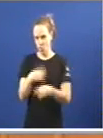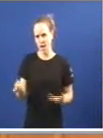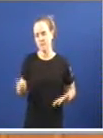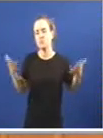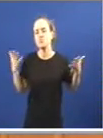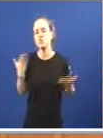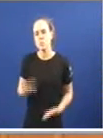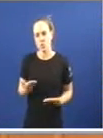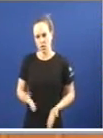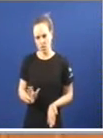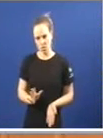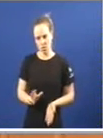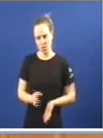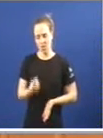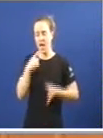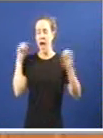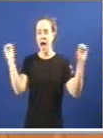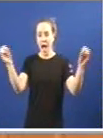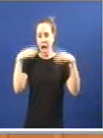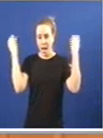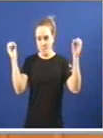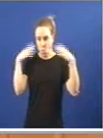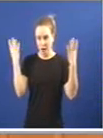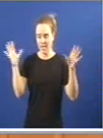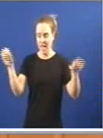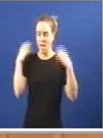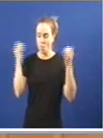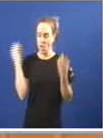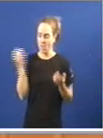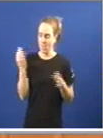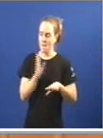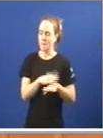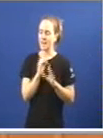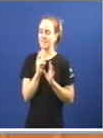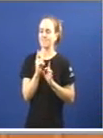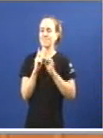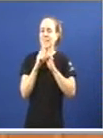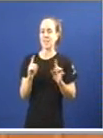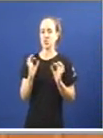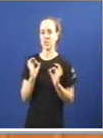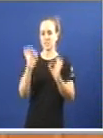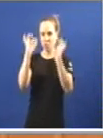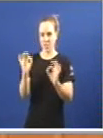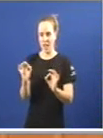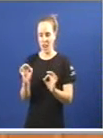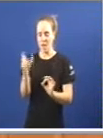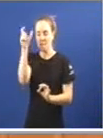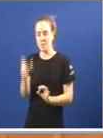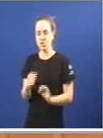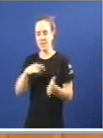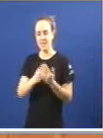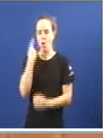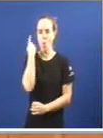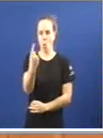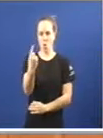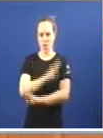que se están entregando ambulancias que deberán ser para casos excepcionales uso técnico sanitario un uso